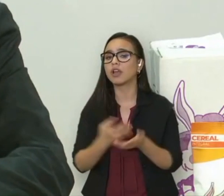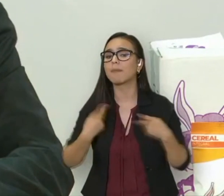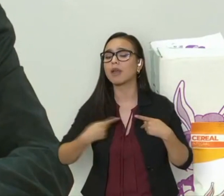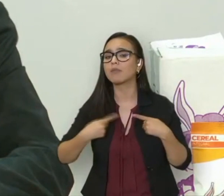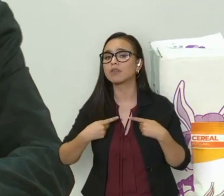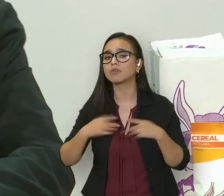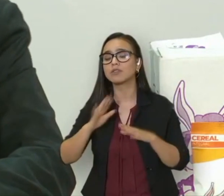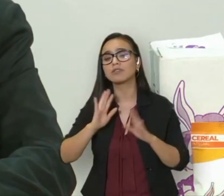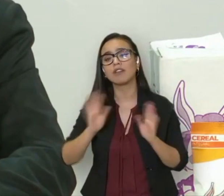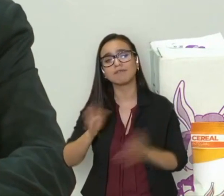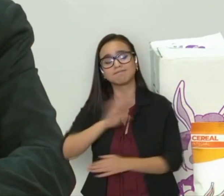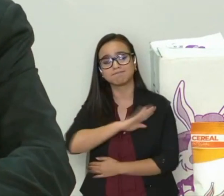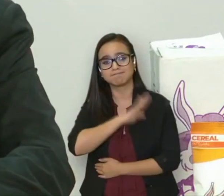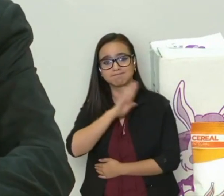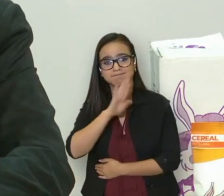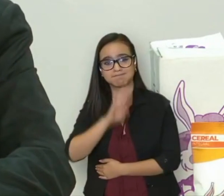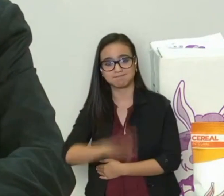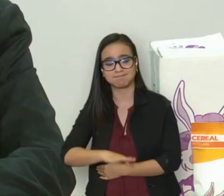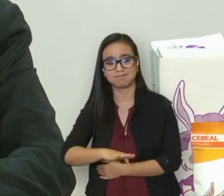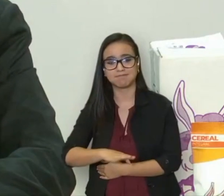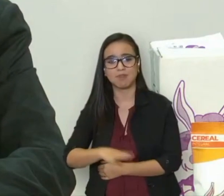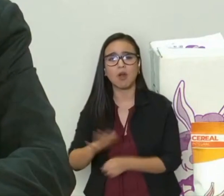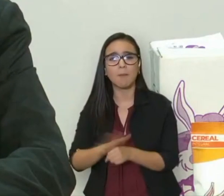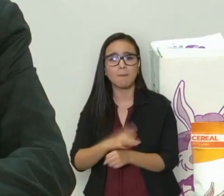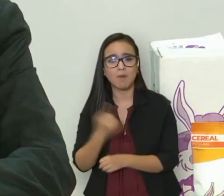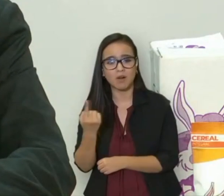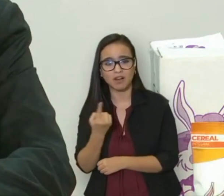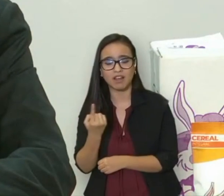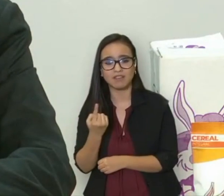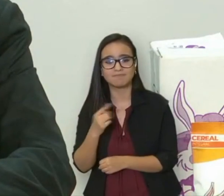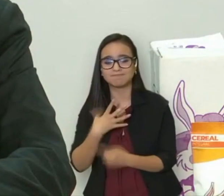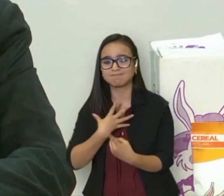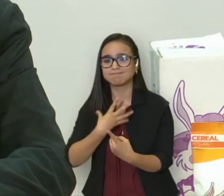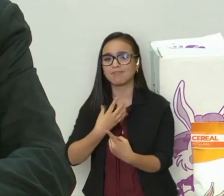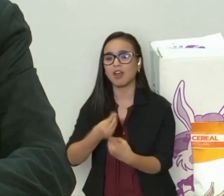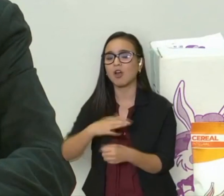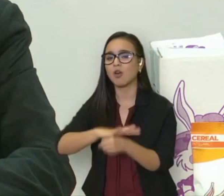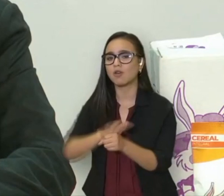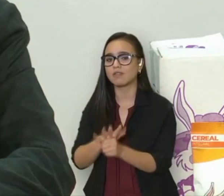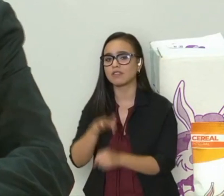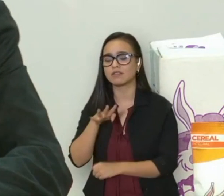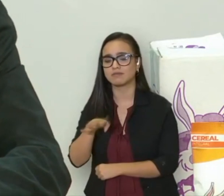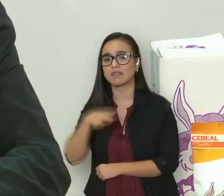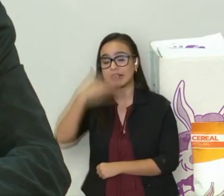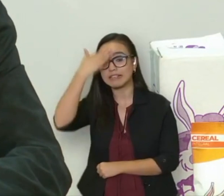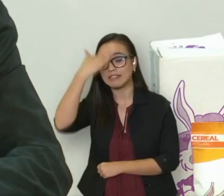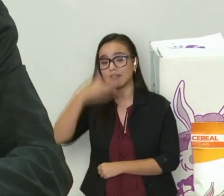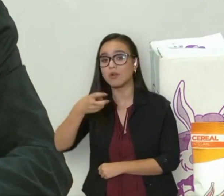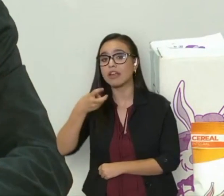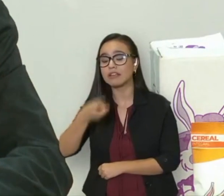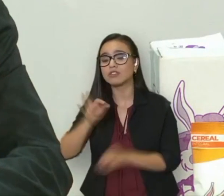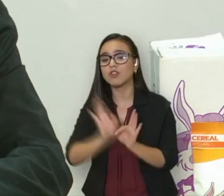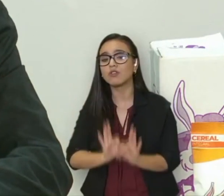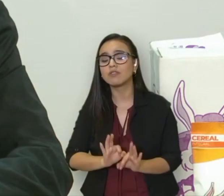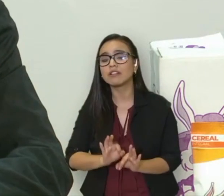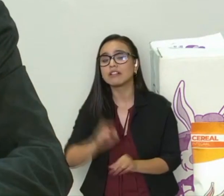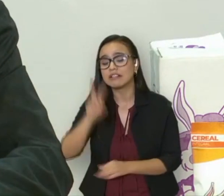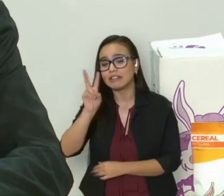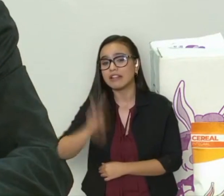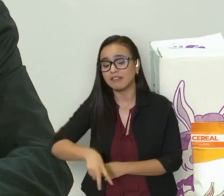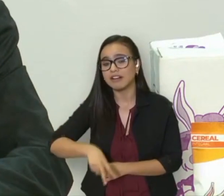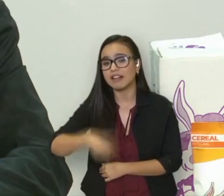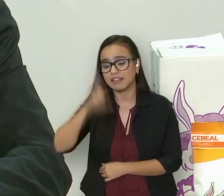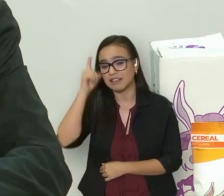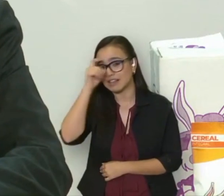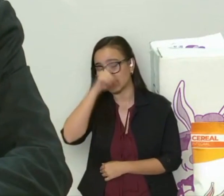que pierde la vida precisamente por el tema del códice y si sabemos que esto es muy duro tengo entendido que nada